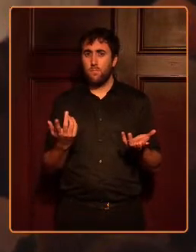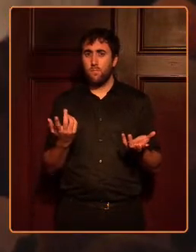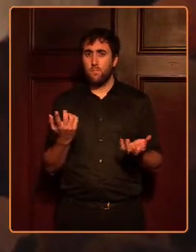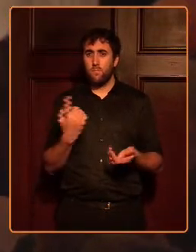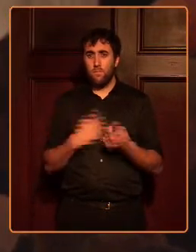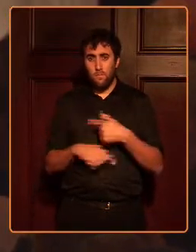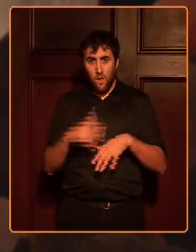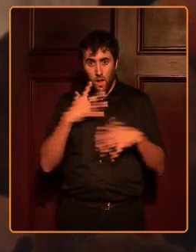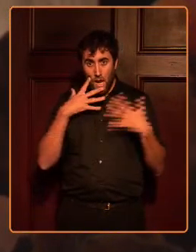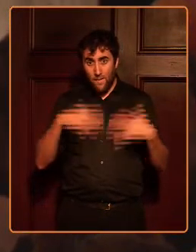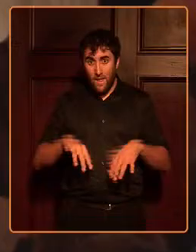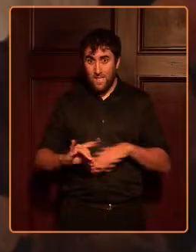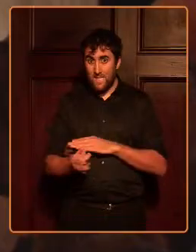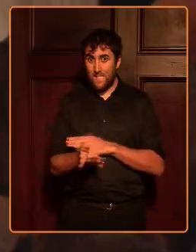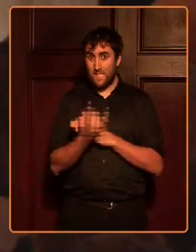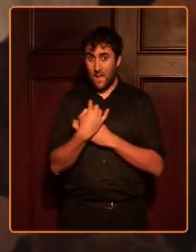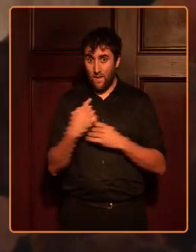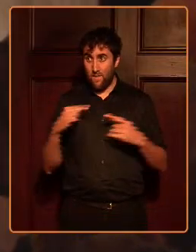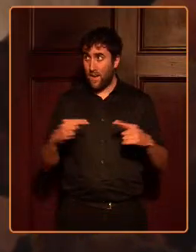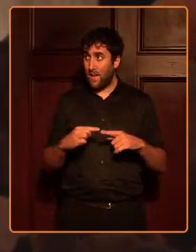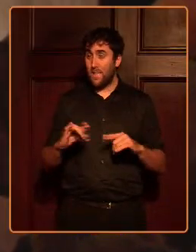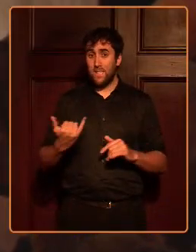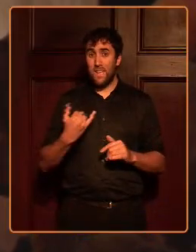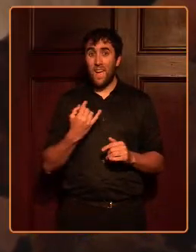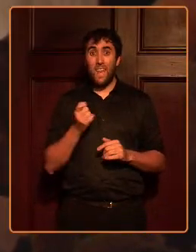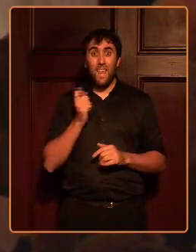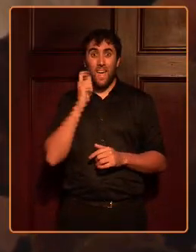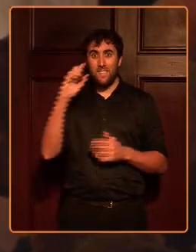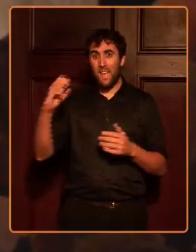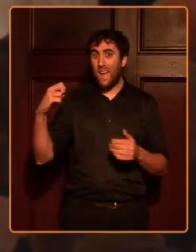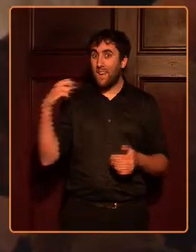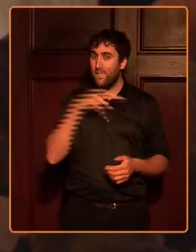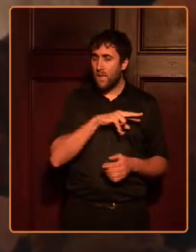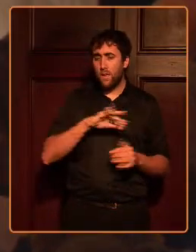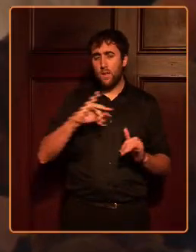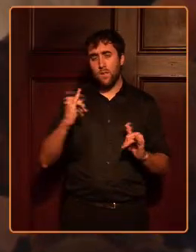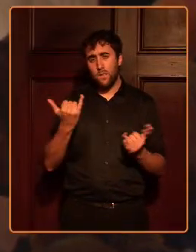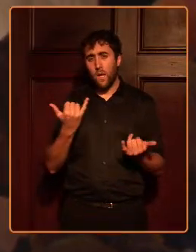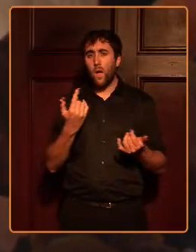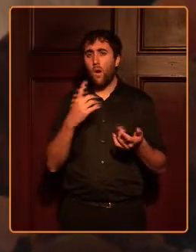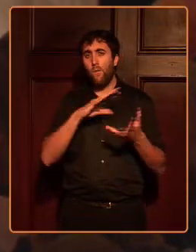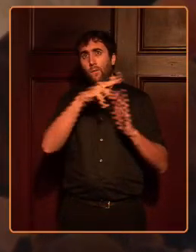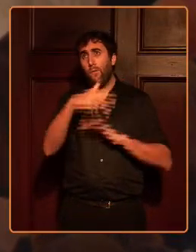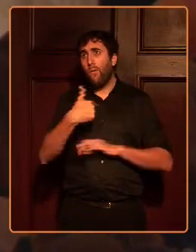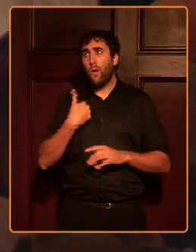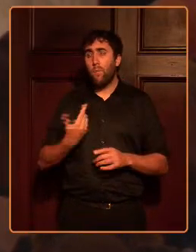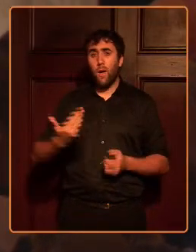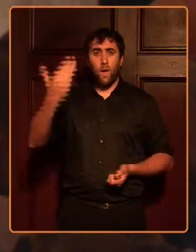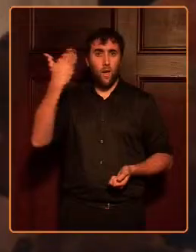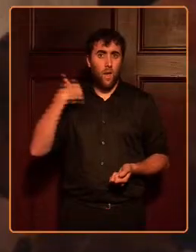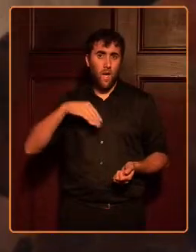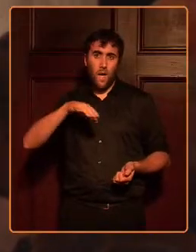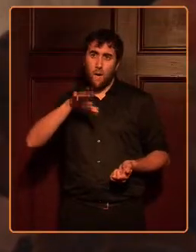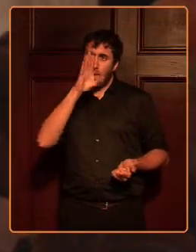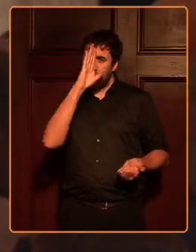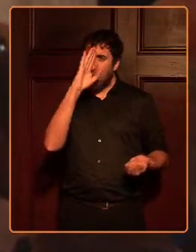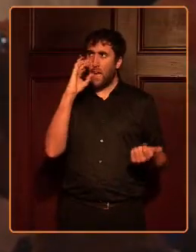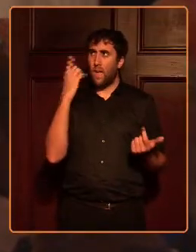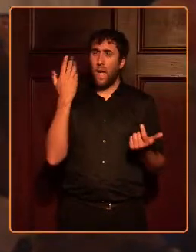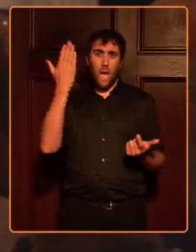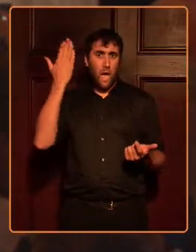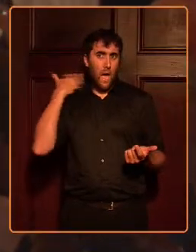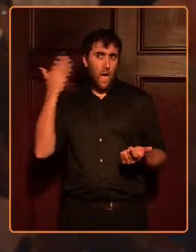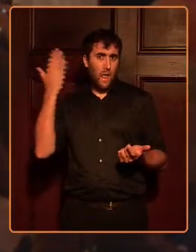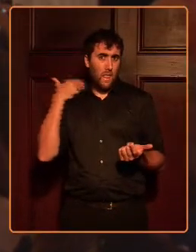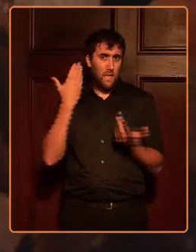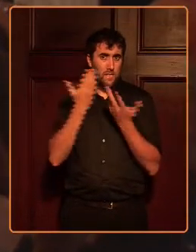En realidad en Ceibal, la inteligencia artificial ya forma parte de un camino recorrido, es parte de nuestro pasado,